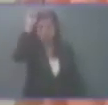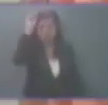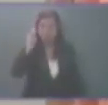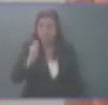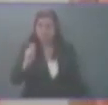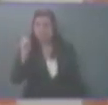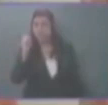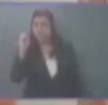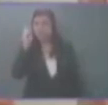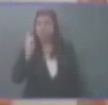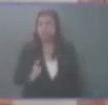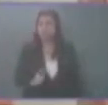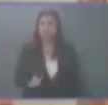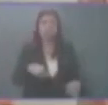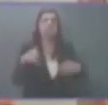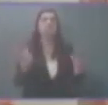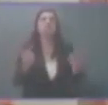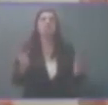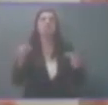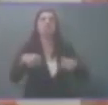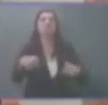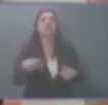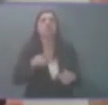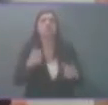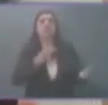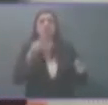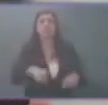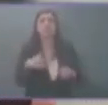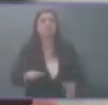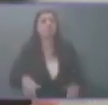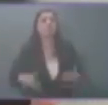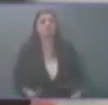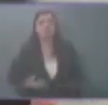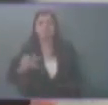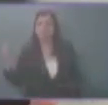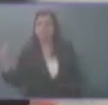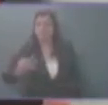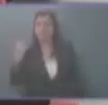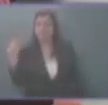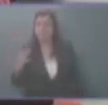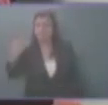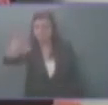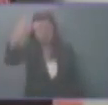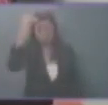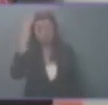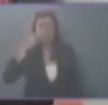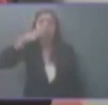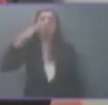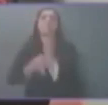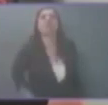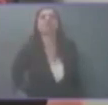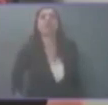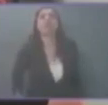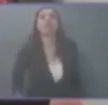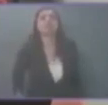Y ¿por qué estoy aquí? Porque es necesario que sepamos la verdad.